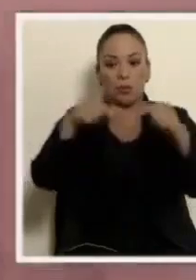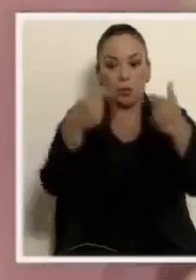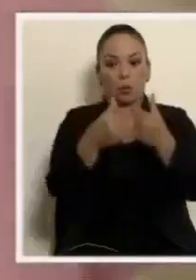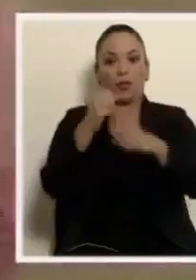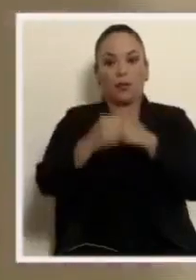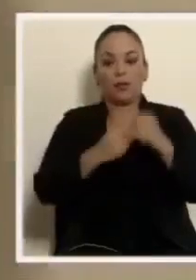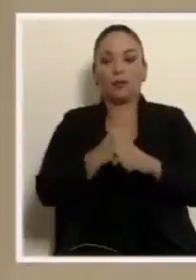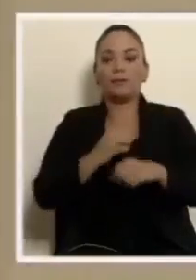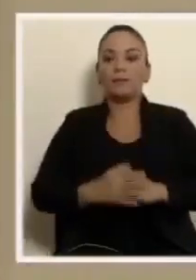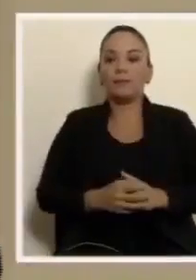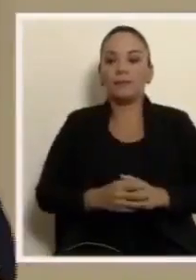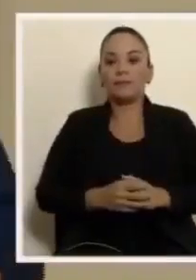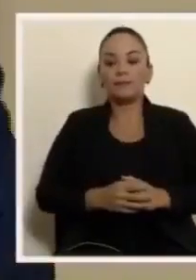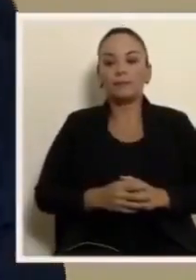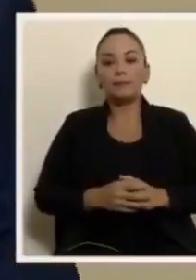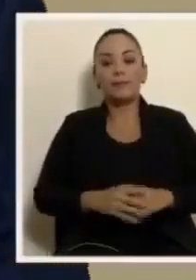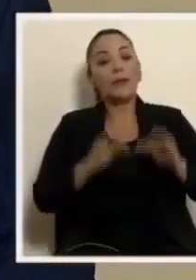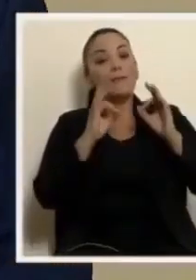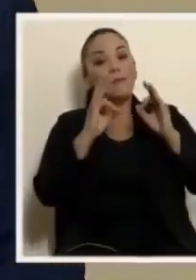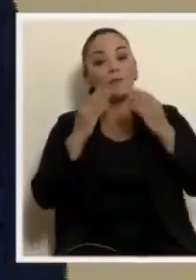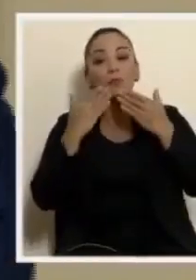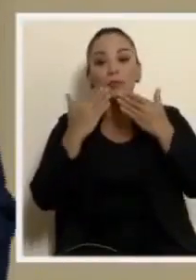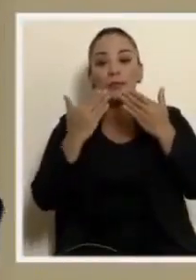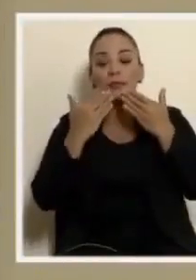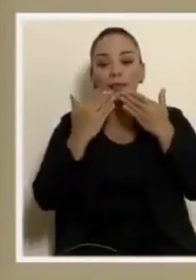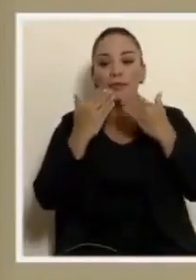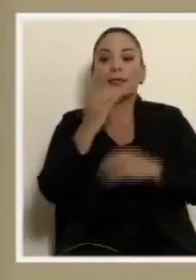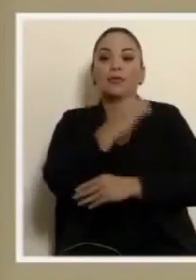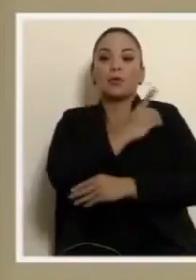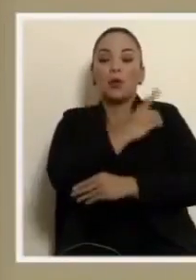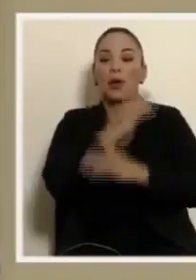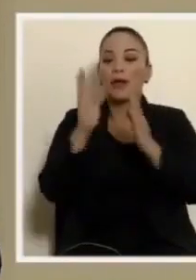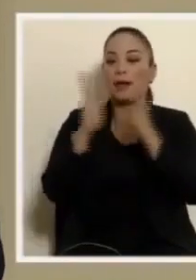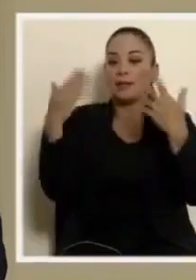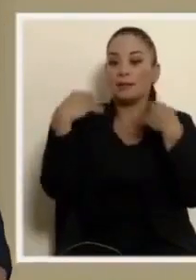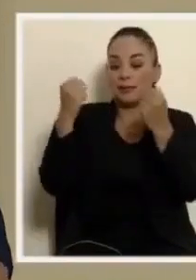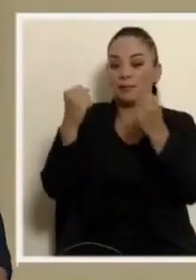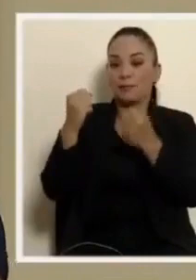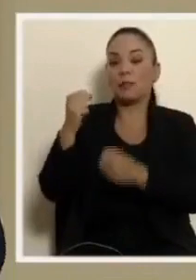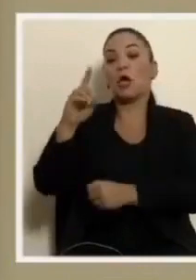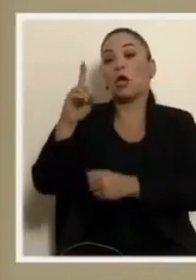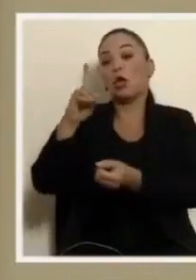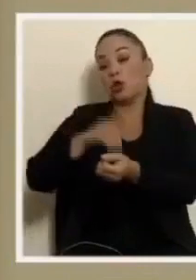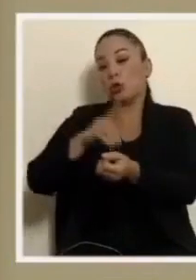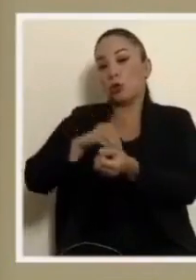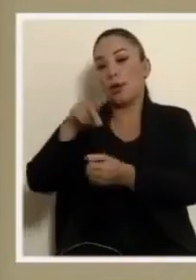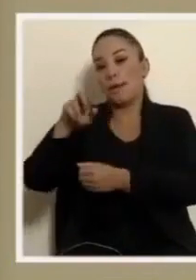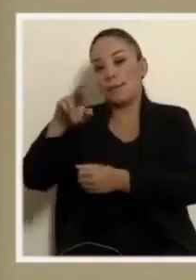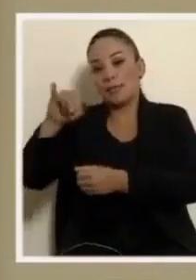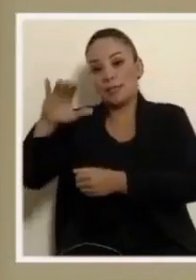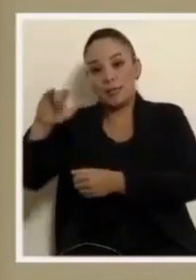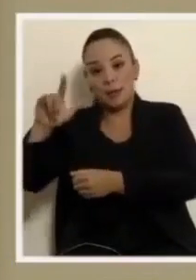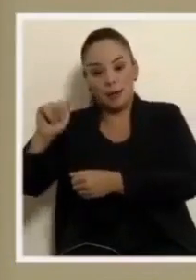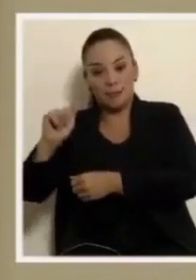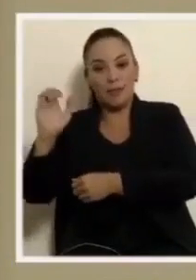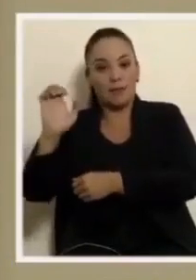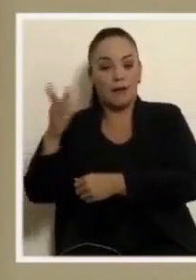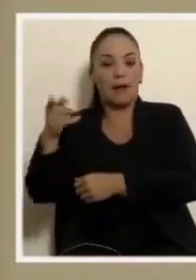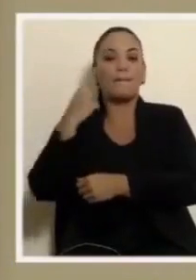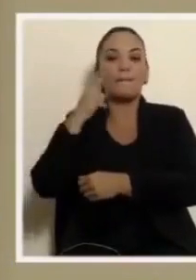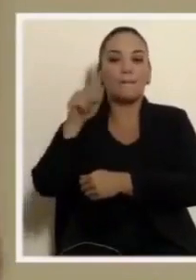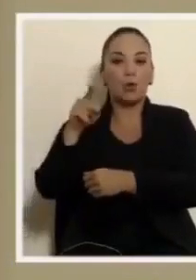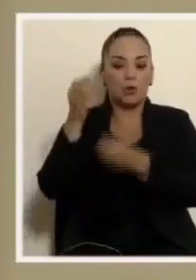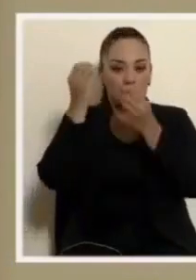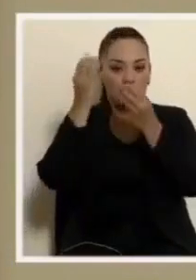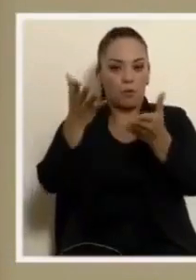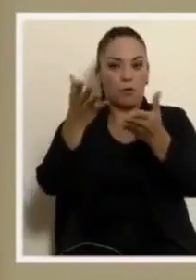Bien, agradecemos a la directora general de la Salud, a la doctora Priscila Herrera, por el reporte epidemiológico para este martes